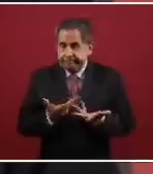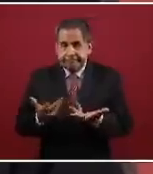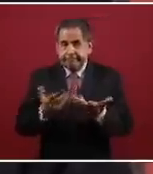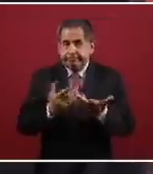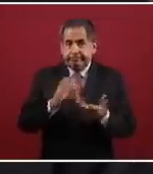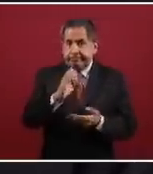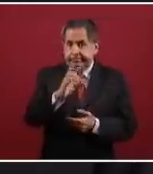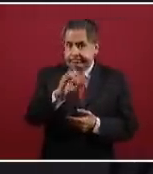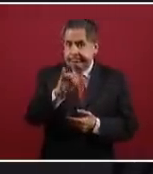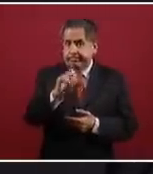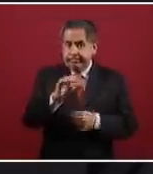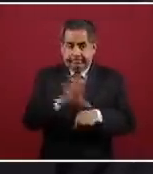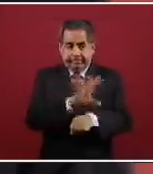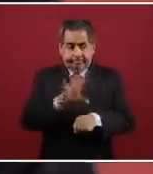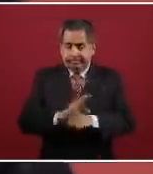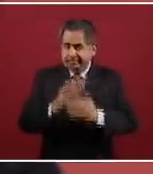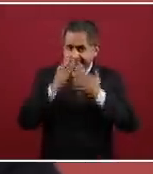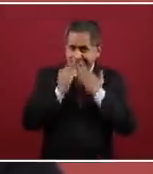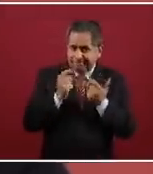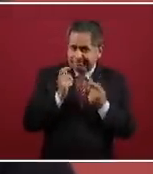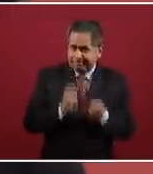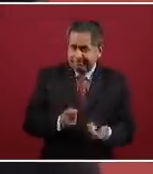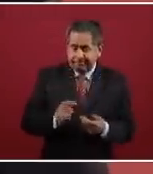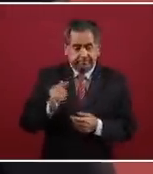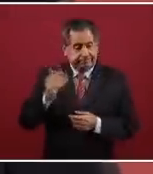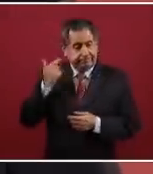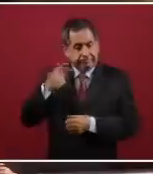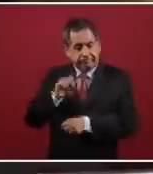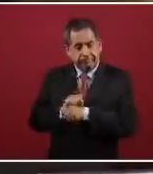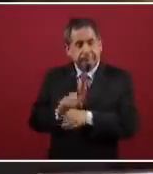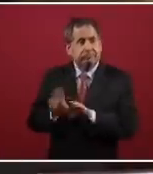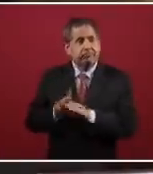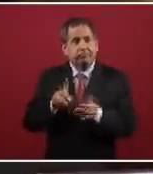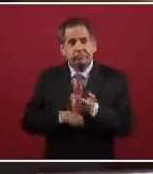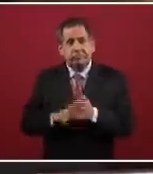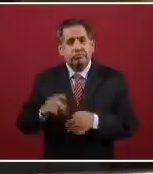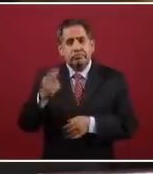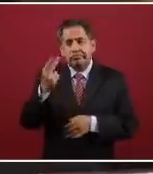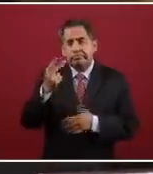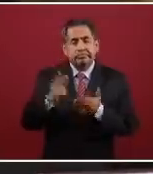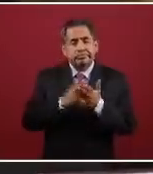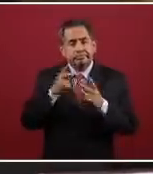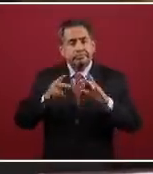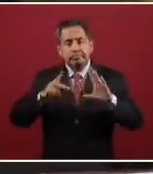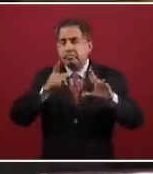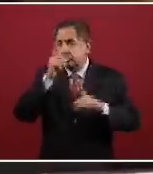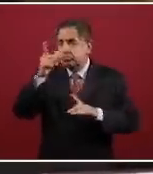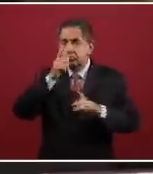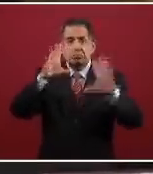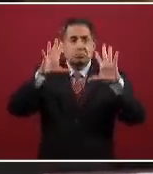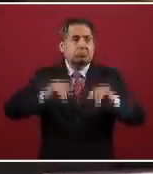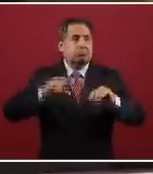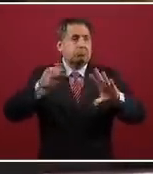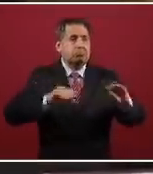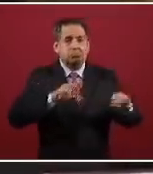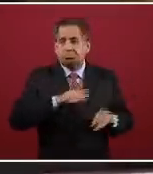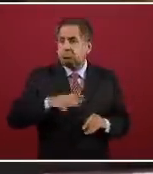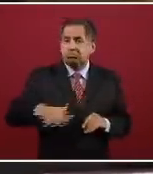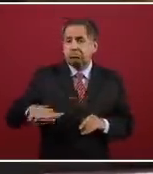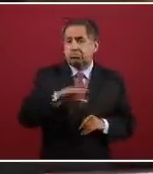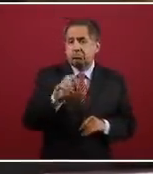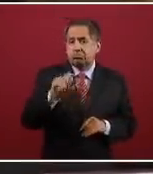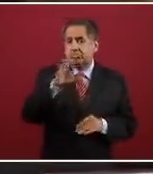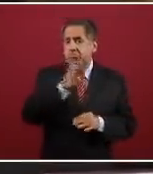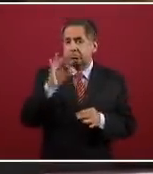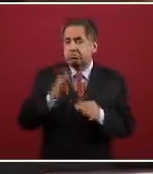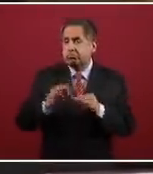real entre toda la comunidad. En las últimas semanas ha habido más de 25 apagones, es más del 60% de la población. La pregunta, presidente,